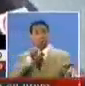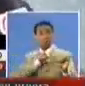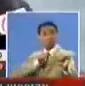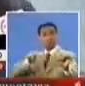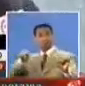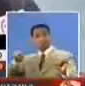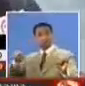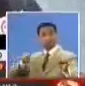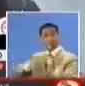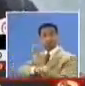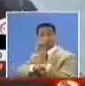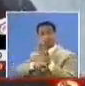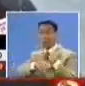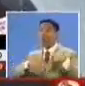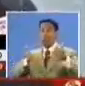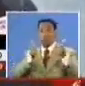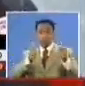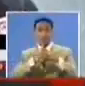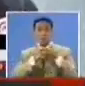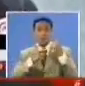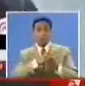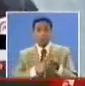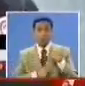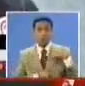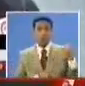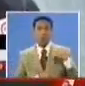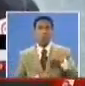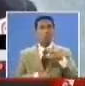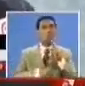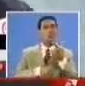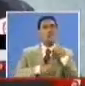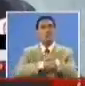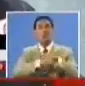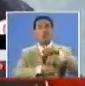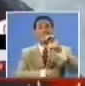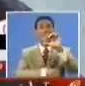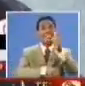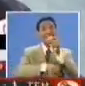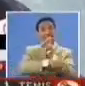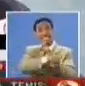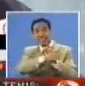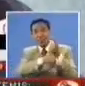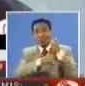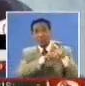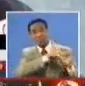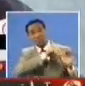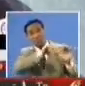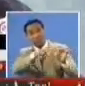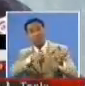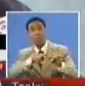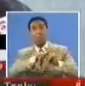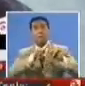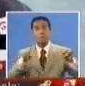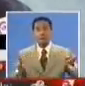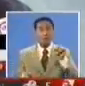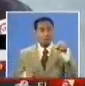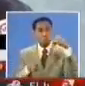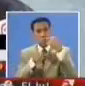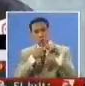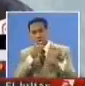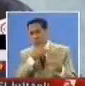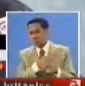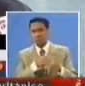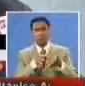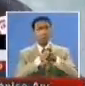fue la verdad muy extremo. Solo duró como 10 segundos la corrida de olas, pero fue una cosa